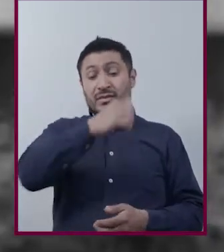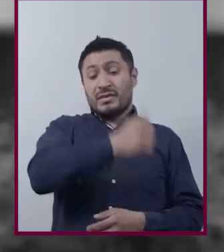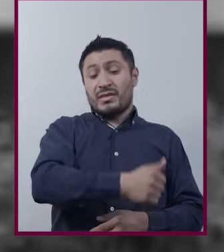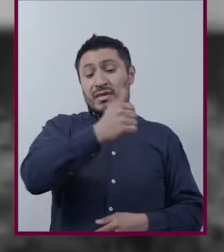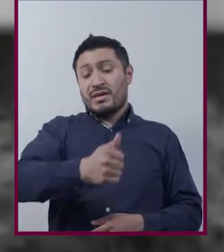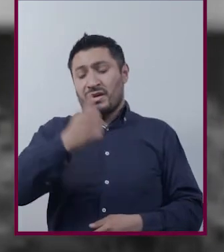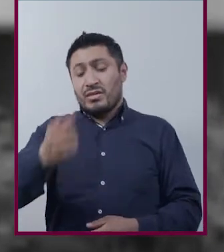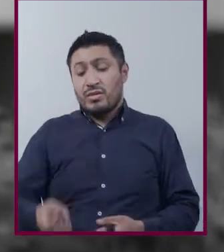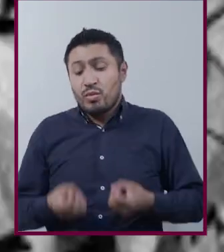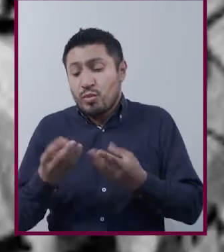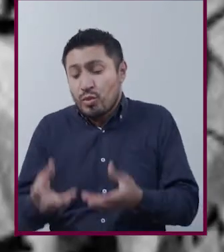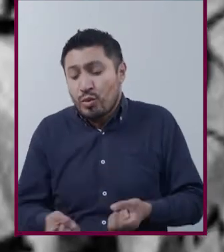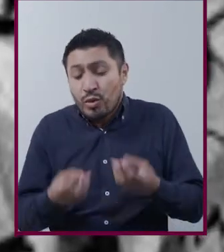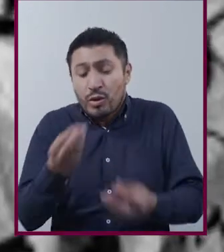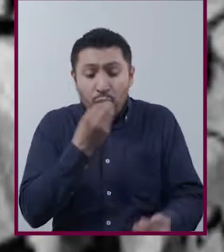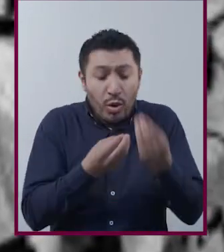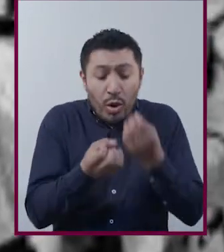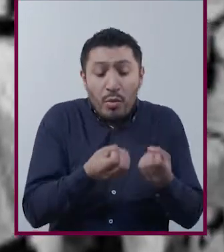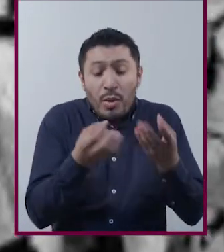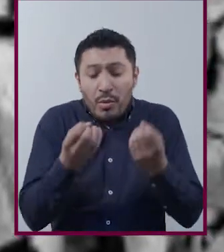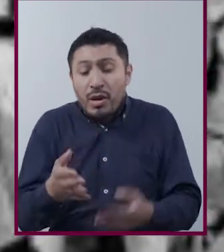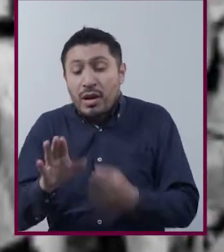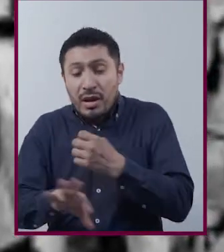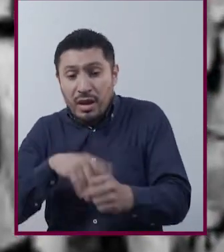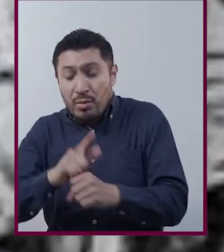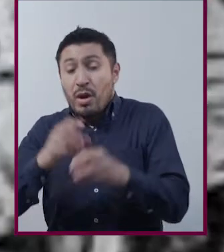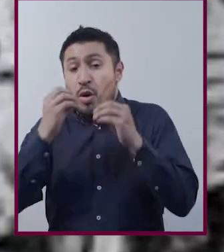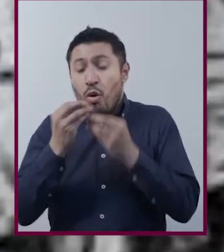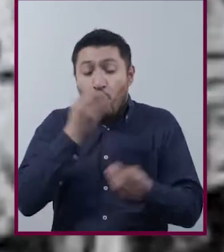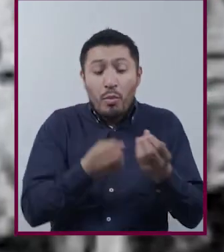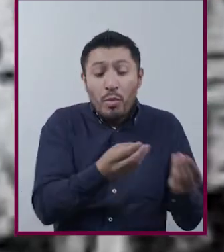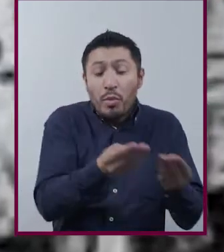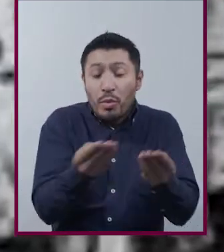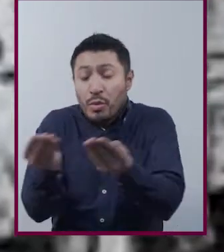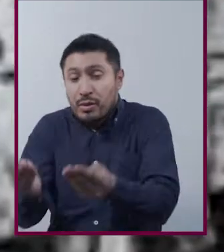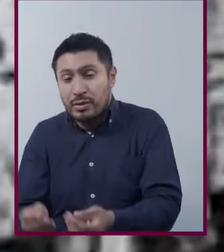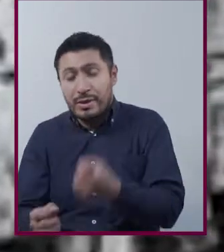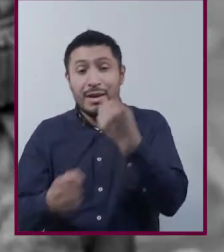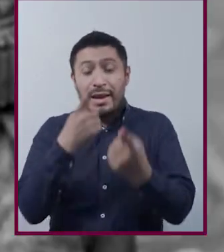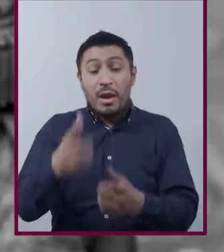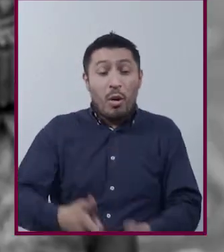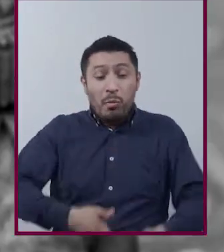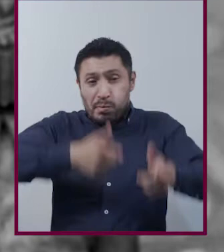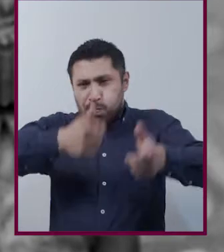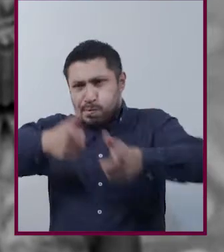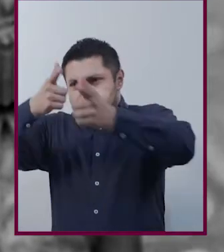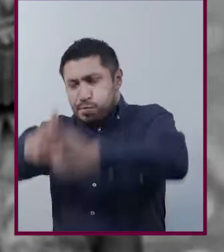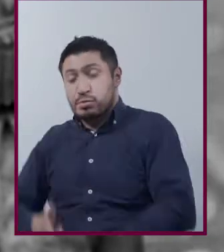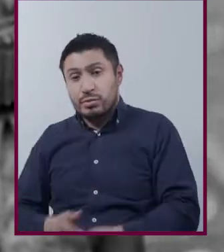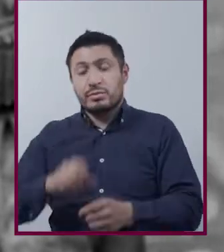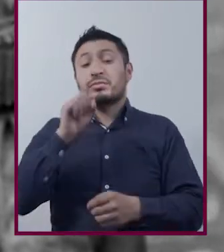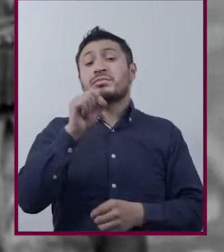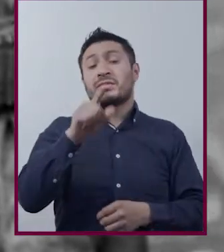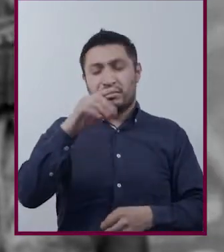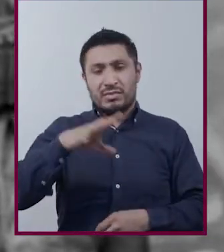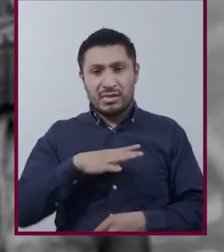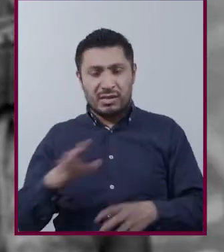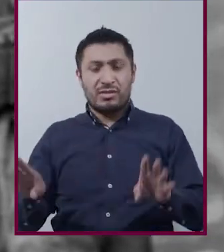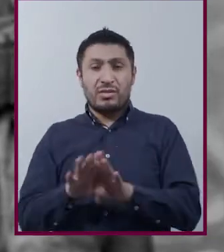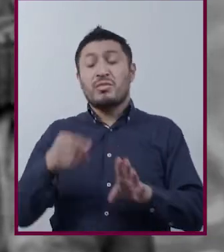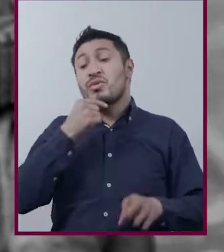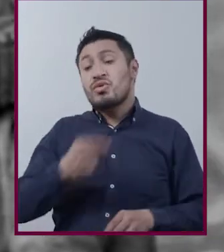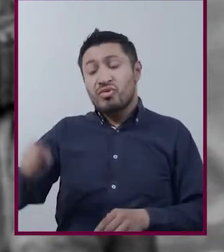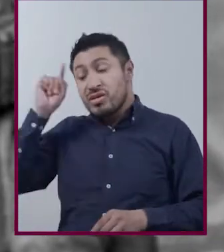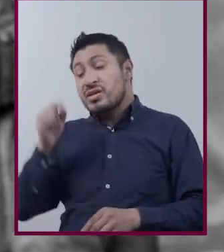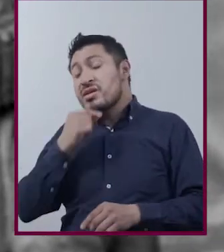dio de comer a los animales o repartió comida. Incluso algunos tomaron las armas. Por otro lado, se encontraban aquellas niñas